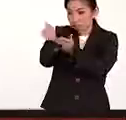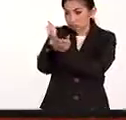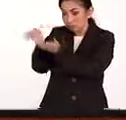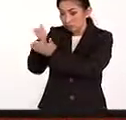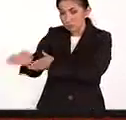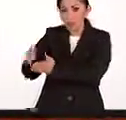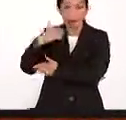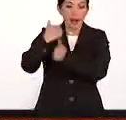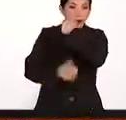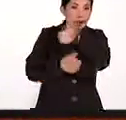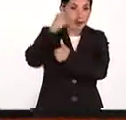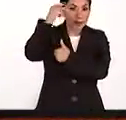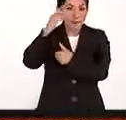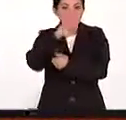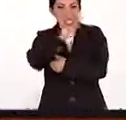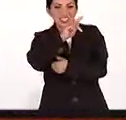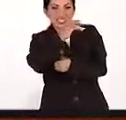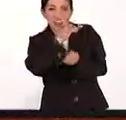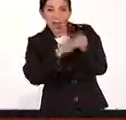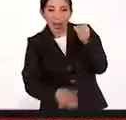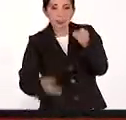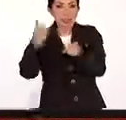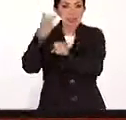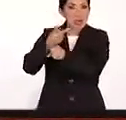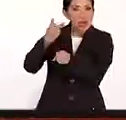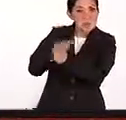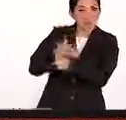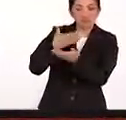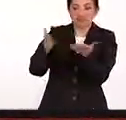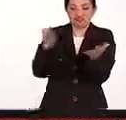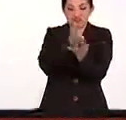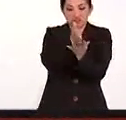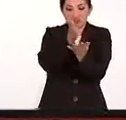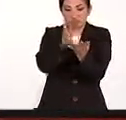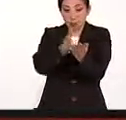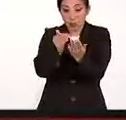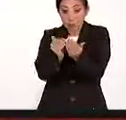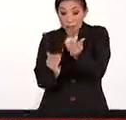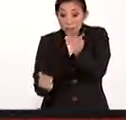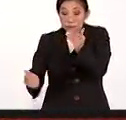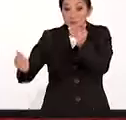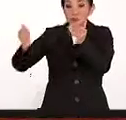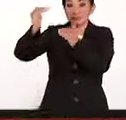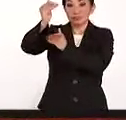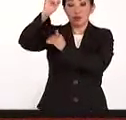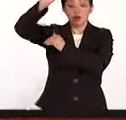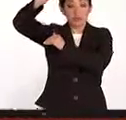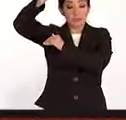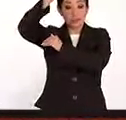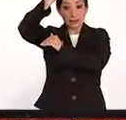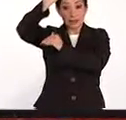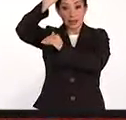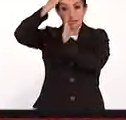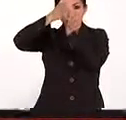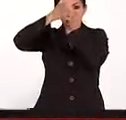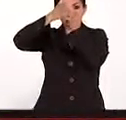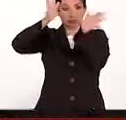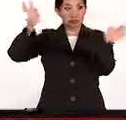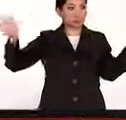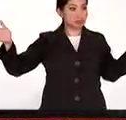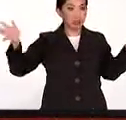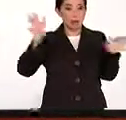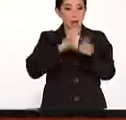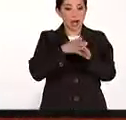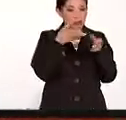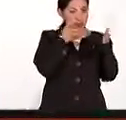carreras técnicas bachilleratos equivalencia preparatoria etcétera cuando subes al nivel de educación superior pues ya el abanico